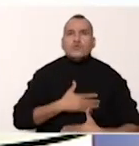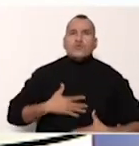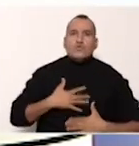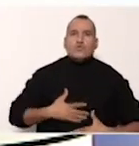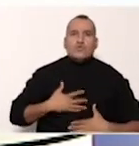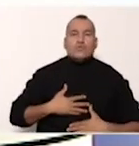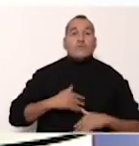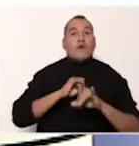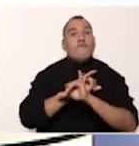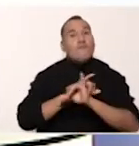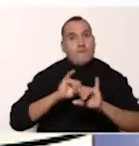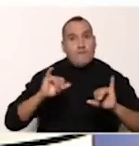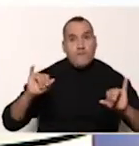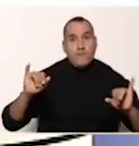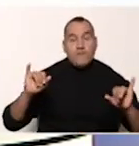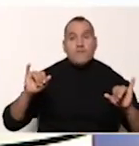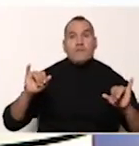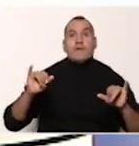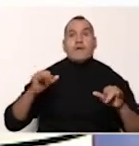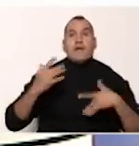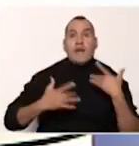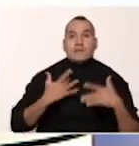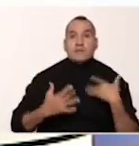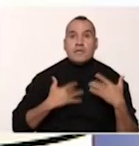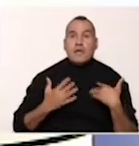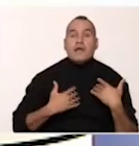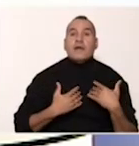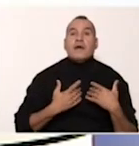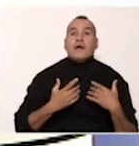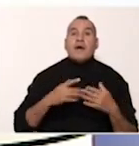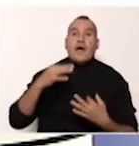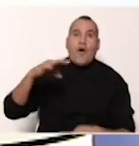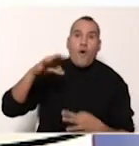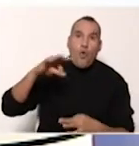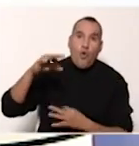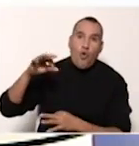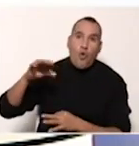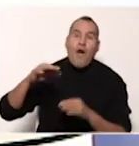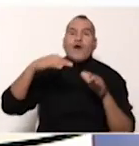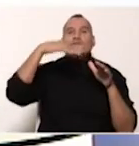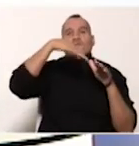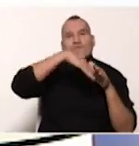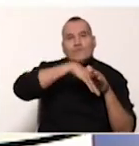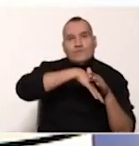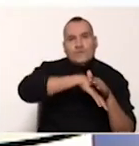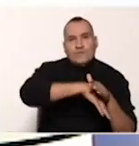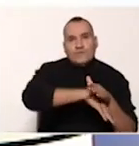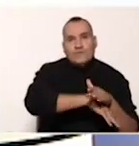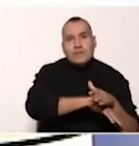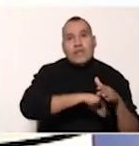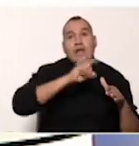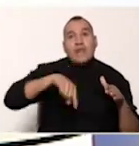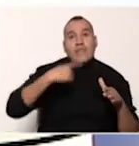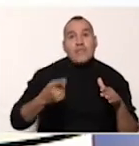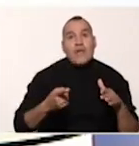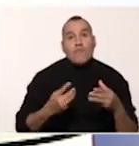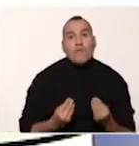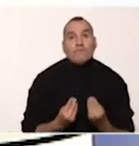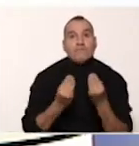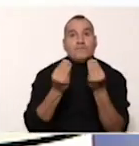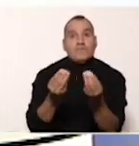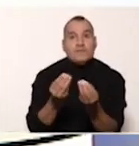realizar las actividades, guardar ese registro en el portafolio, el cual deberá luego entregar en la